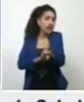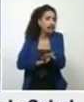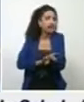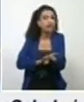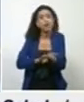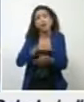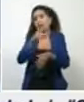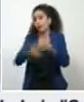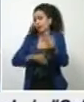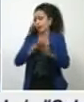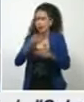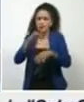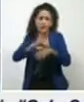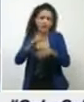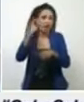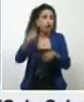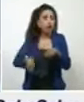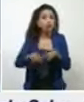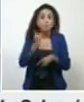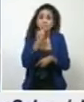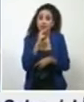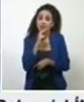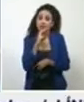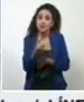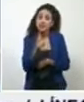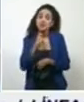crónica, el que tiene un problema